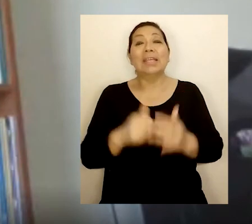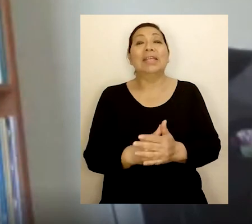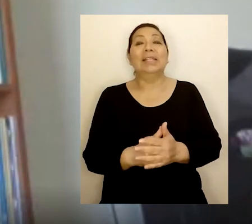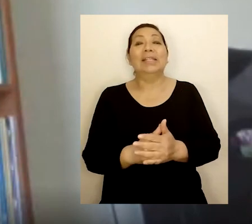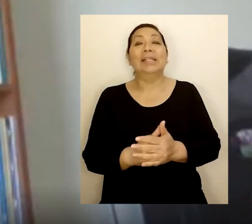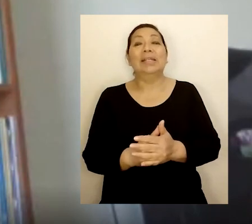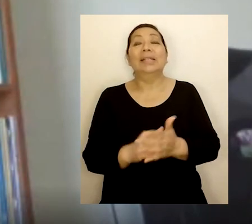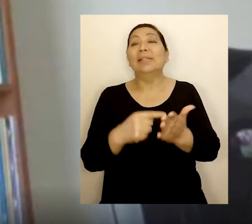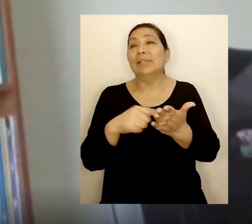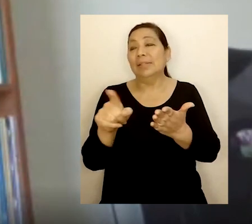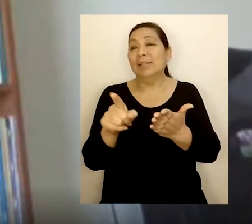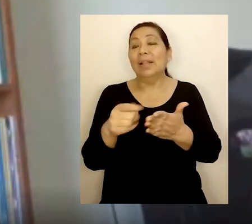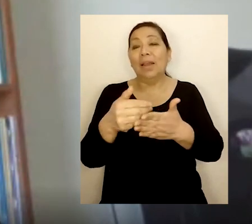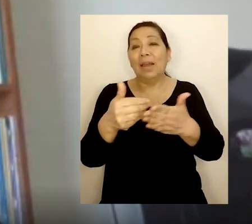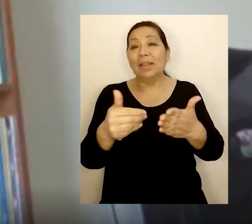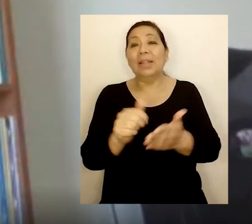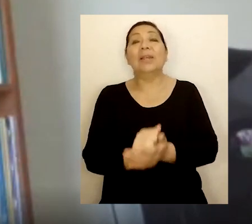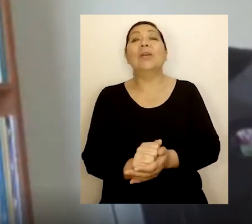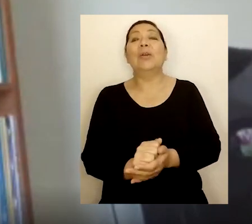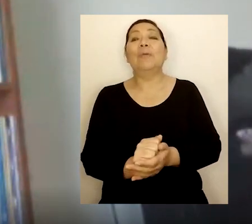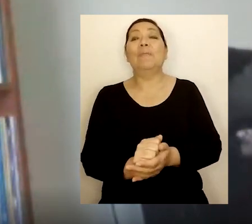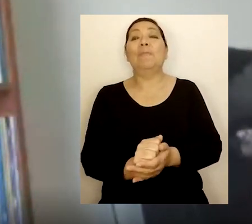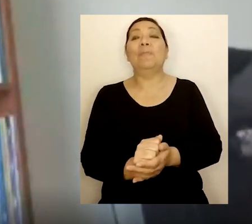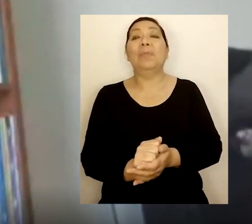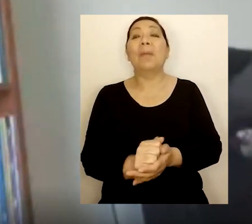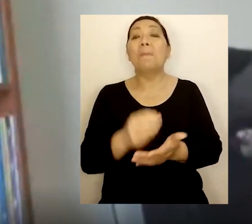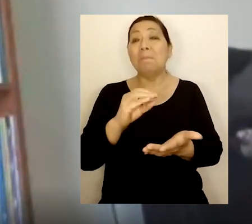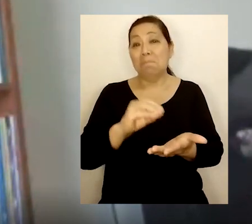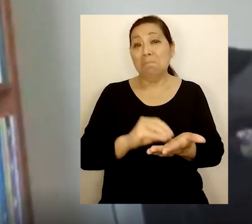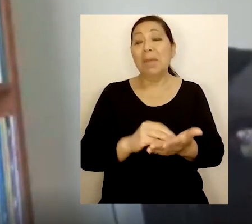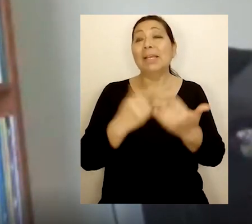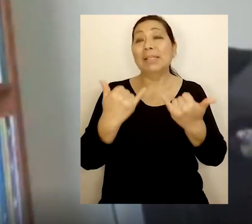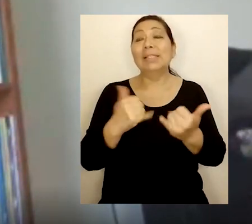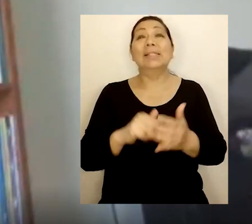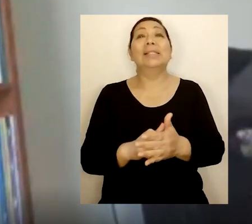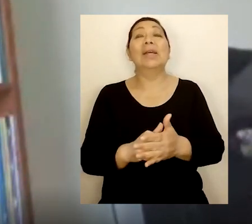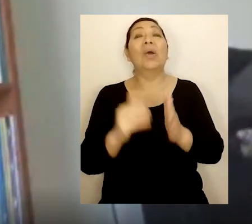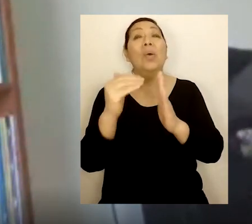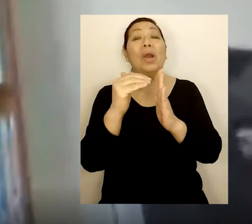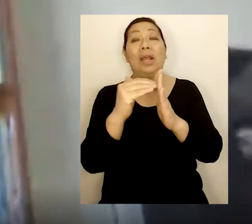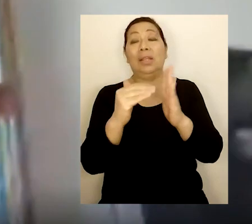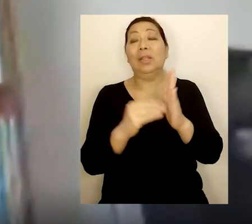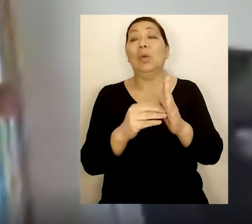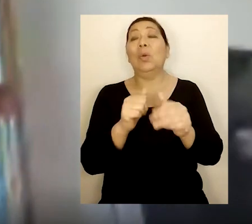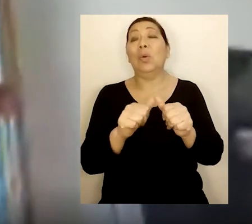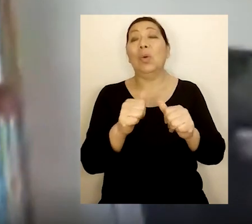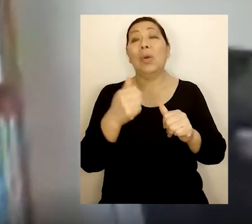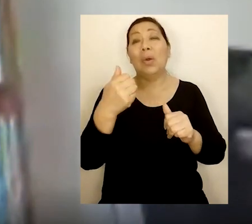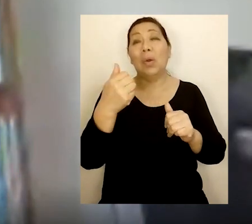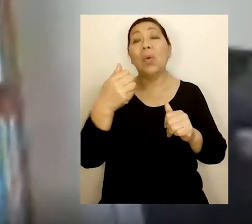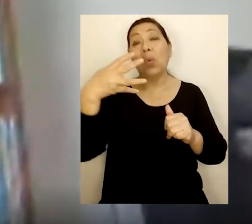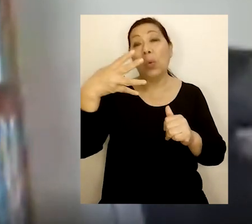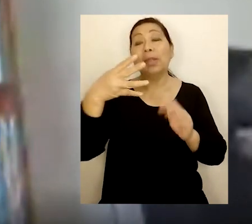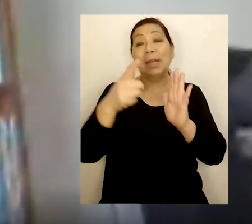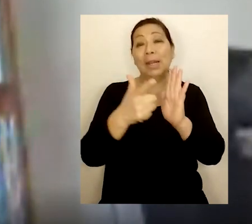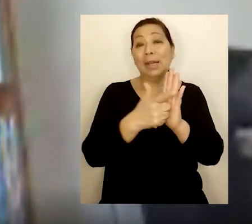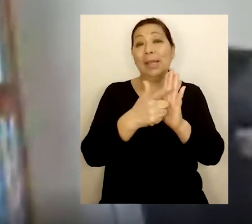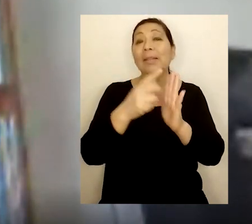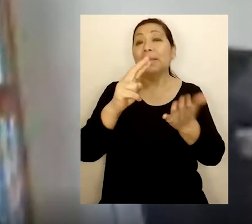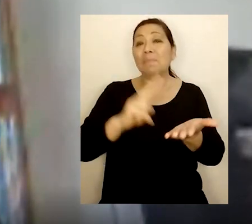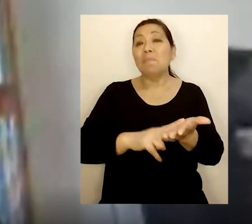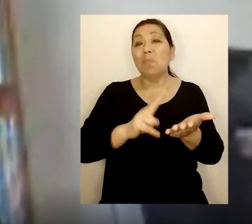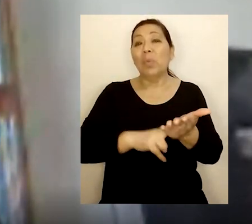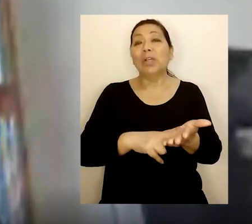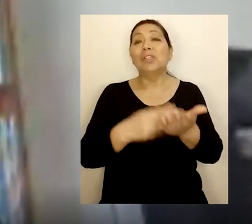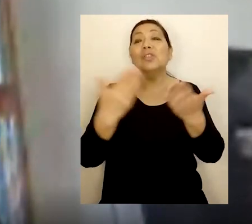caso se estaba ante un delito de agravado, en este caso el artículo 4, literal A de la ley penal